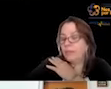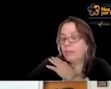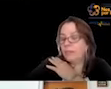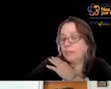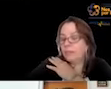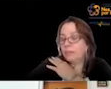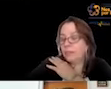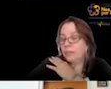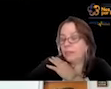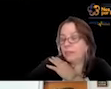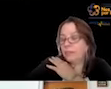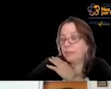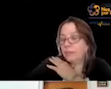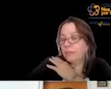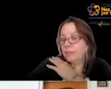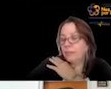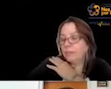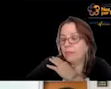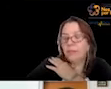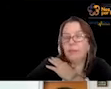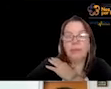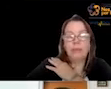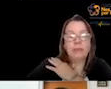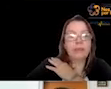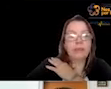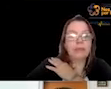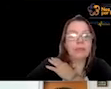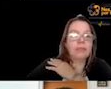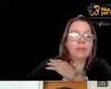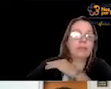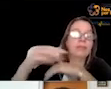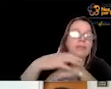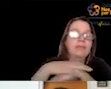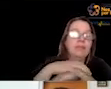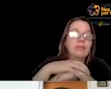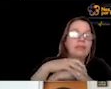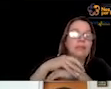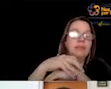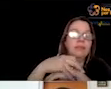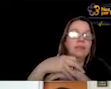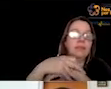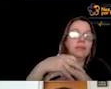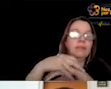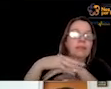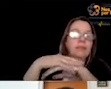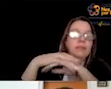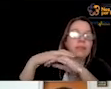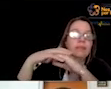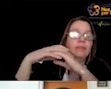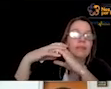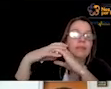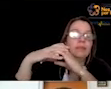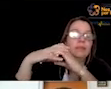prevenir este tipo de patologías óseas y patologías reumáticas, al igual que otros tipos de patologías. En definitiva, todos queremos tener huesos fuertes, huesos